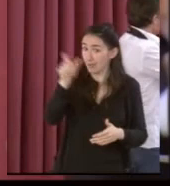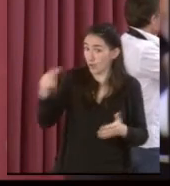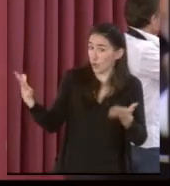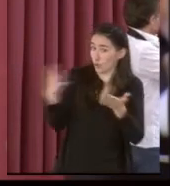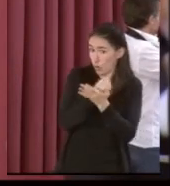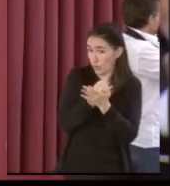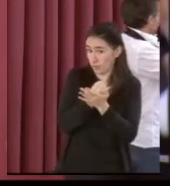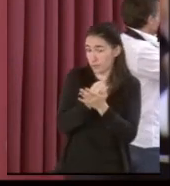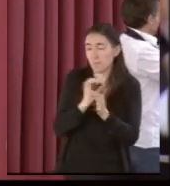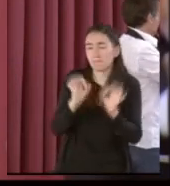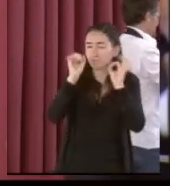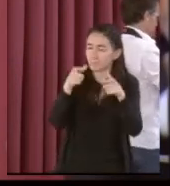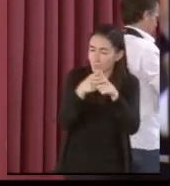los